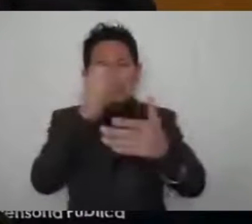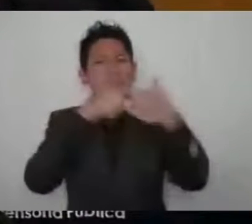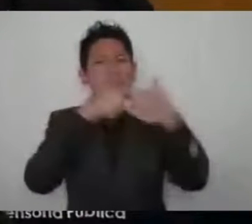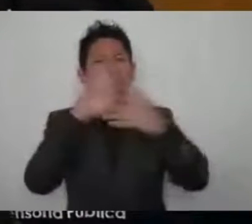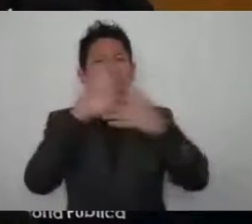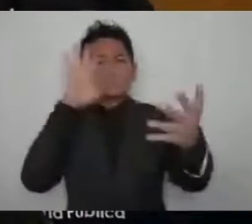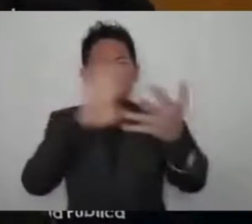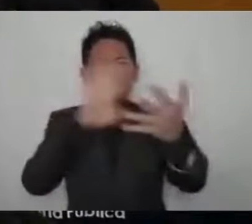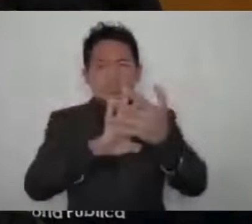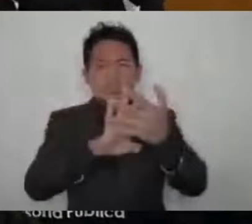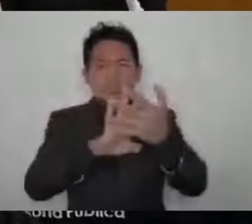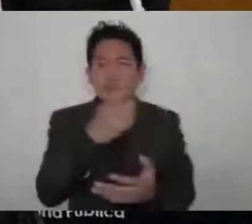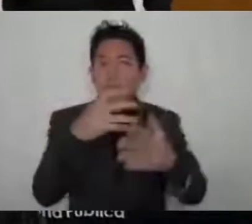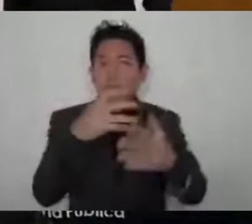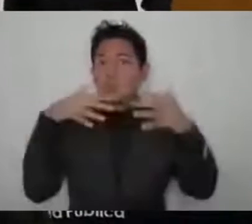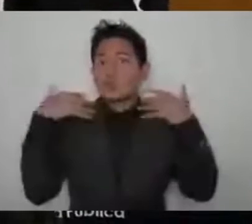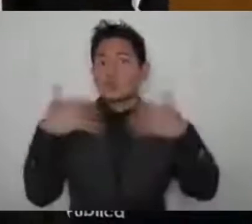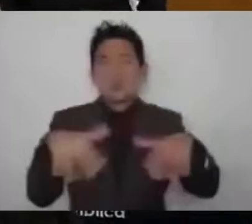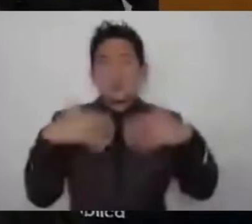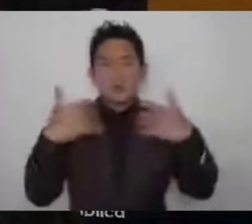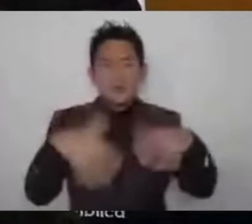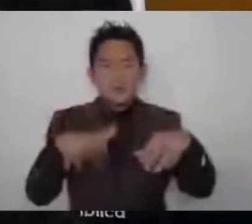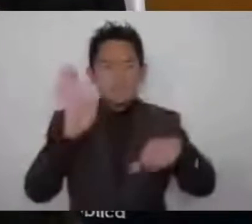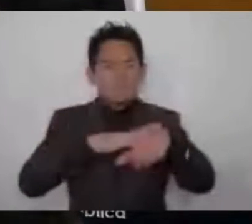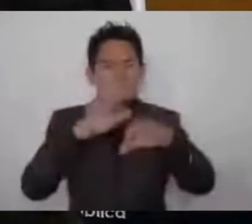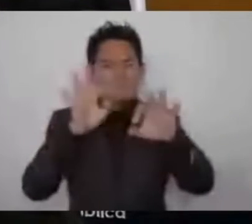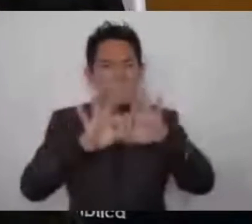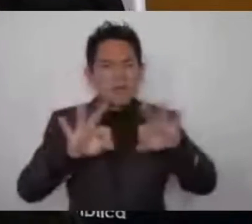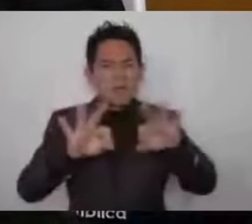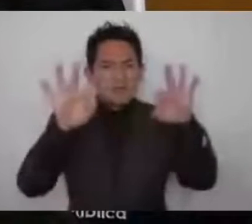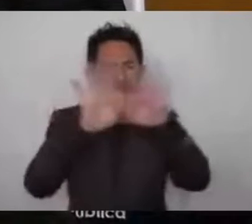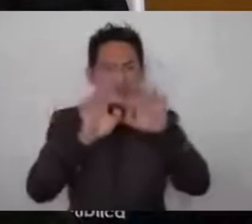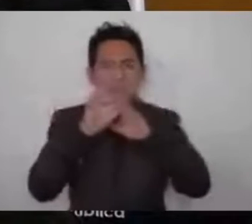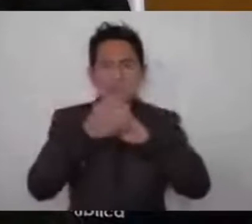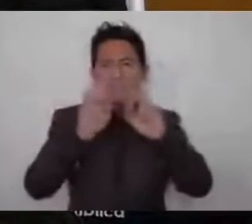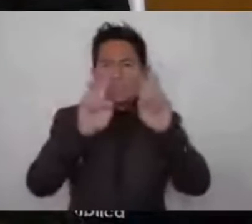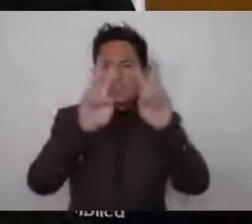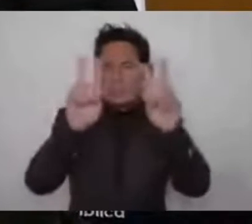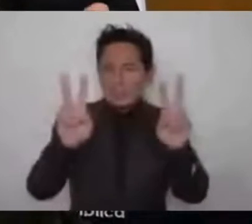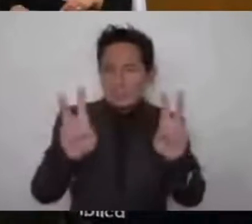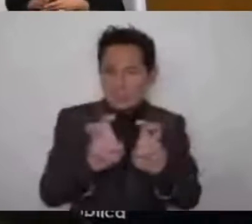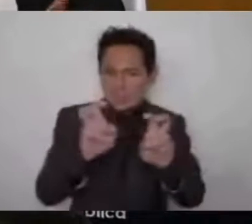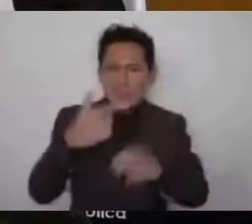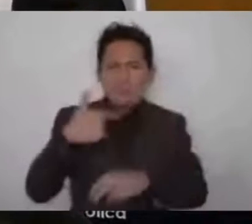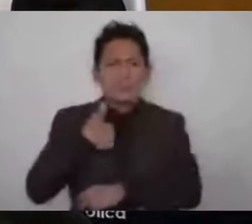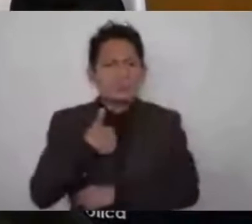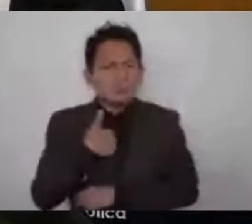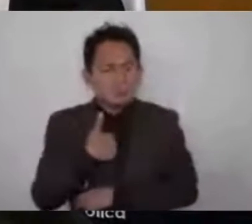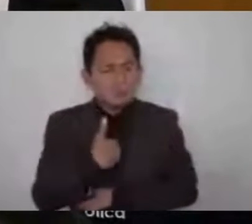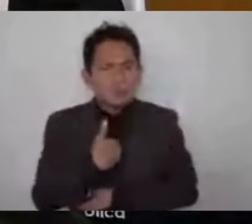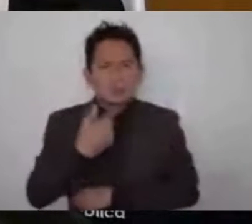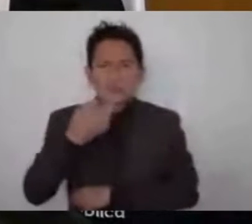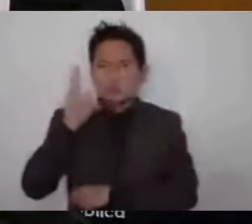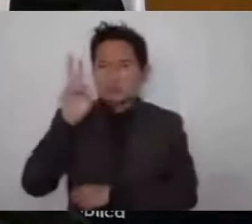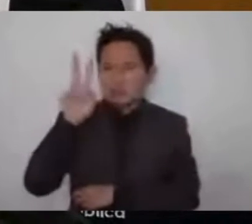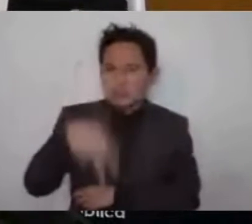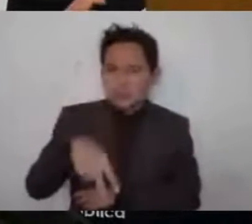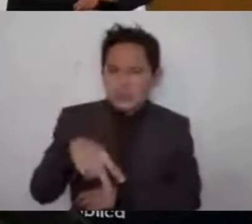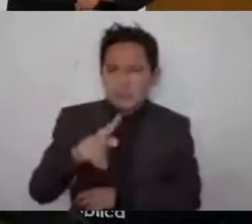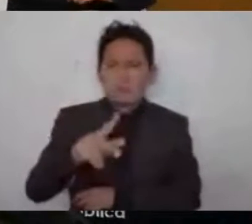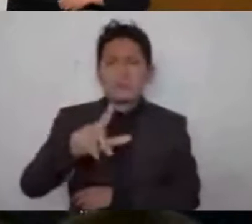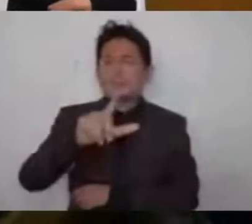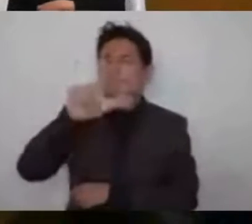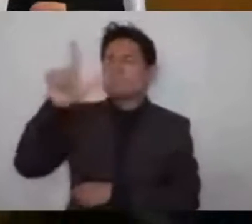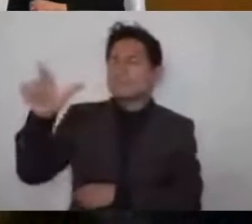relevantes a como con motivo de este proceso consultivo se empezó el proceso de redacción que el proceso de redacción se hizo desde la unidad general de